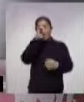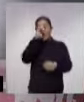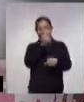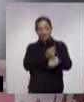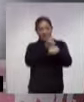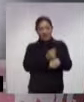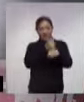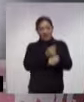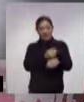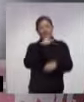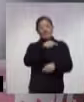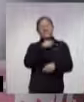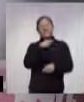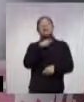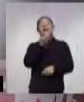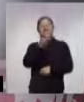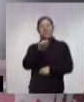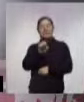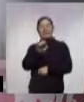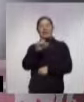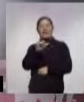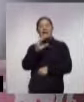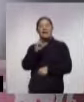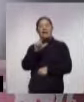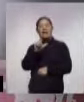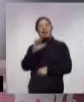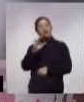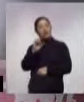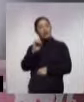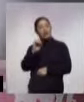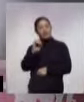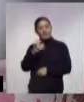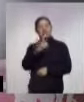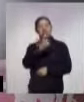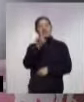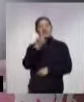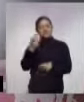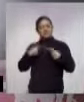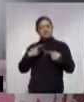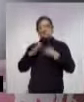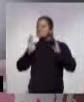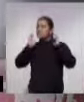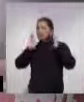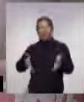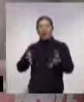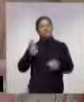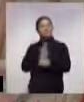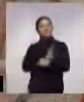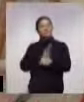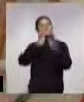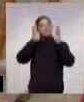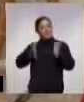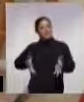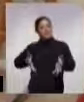de Rehabilitación de Teacalco, más de 100 personas han sido beneficiadas.